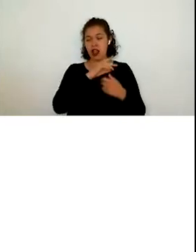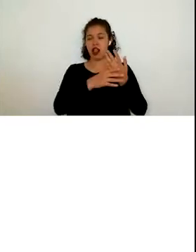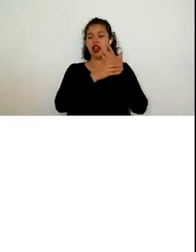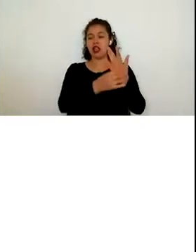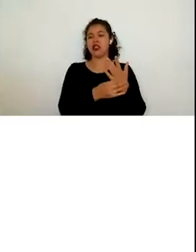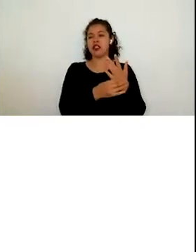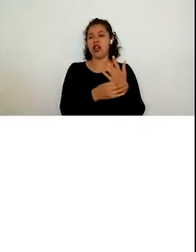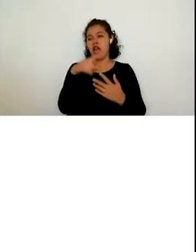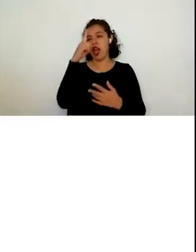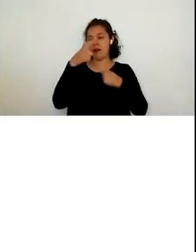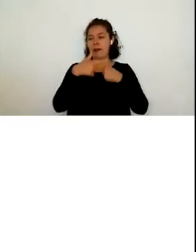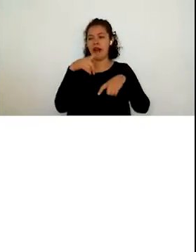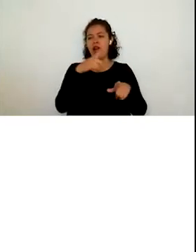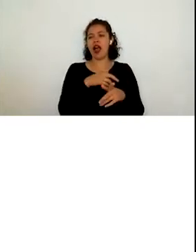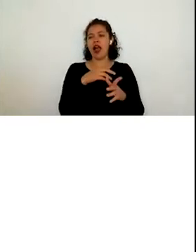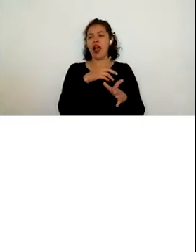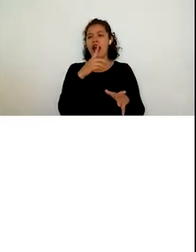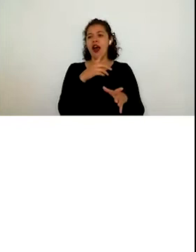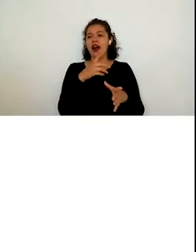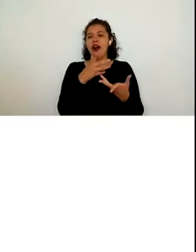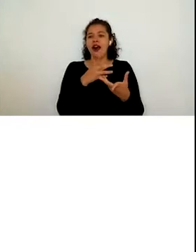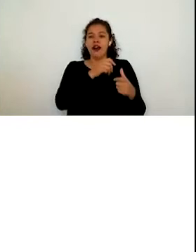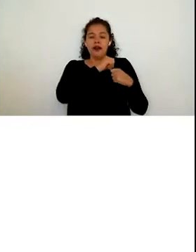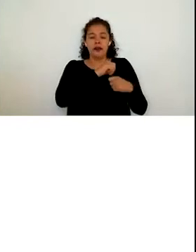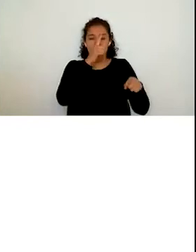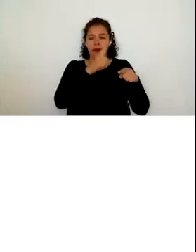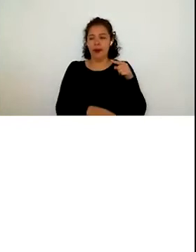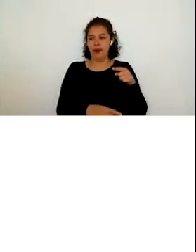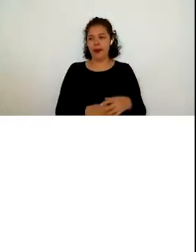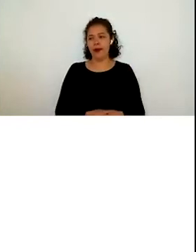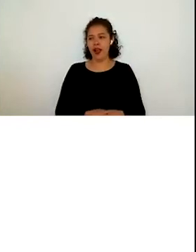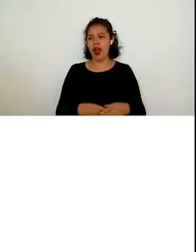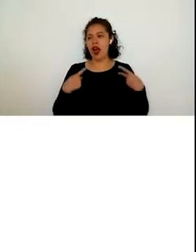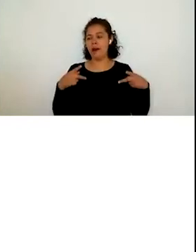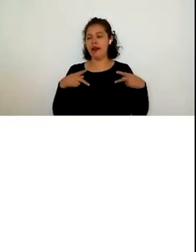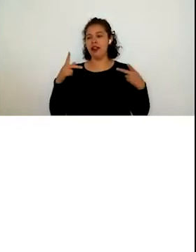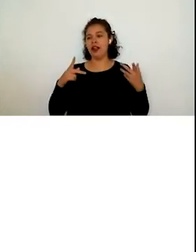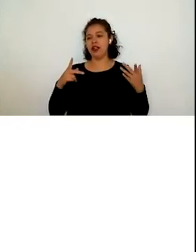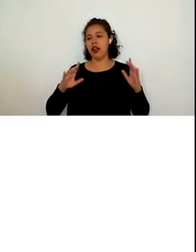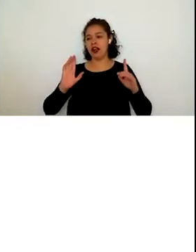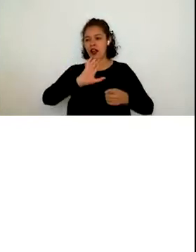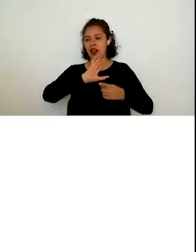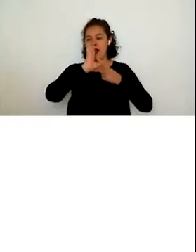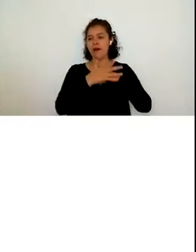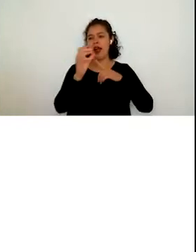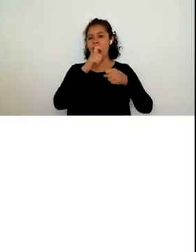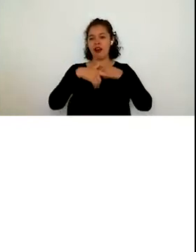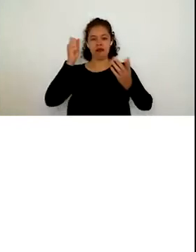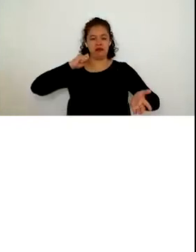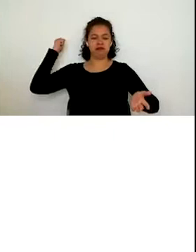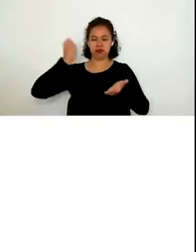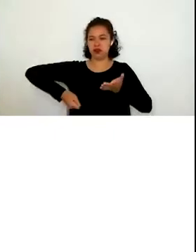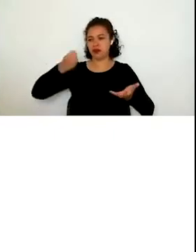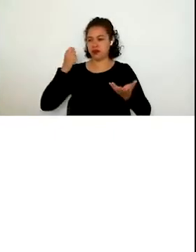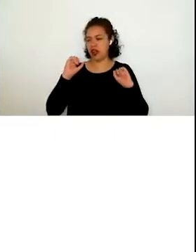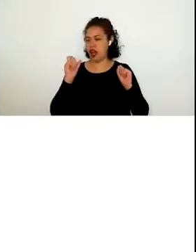causas de remoción el que esta persona sea condenado por la comisión de algún delito